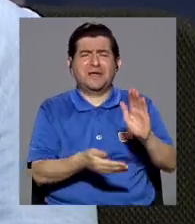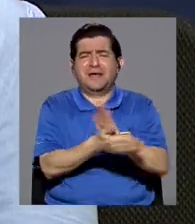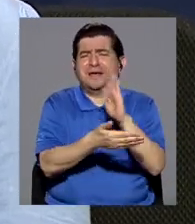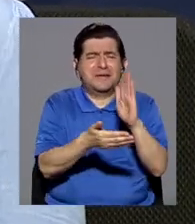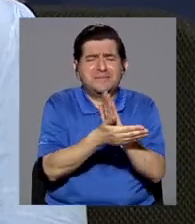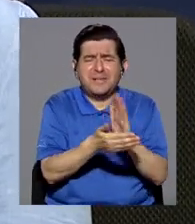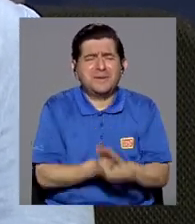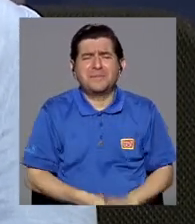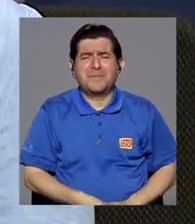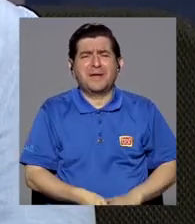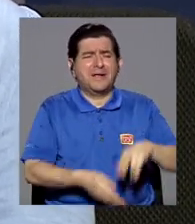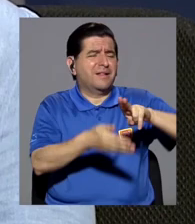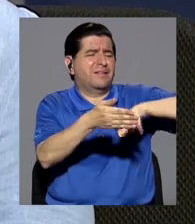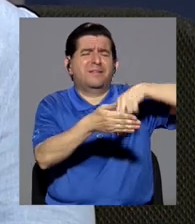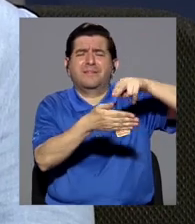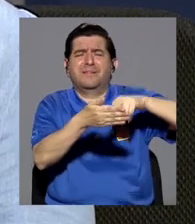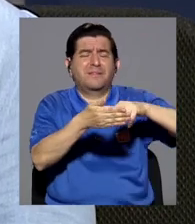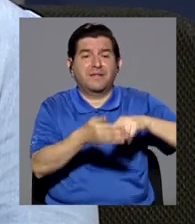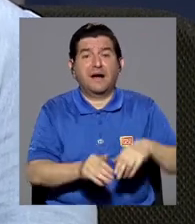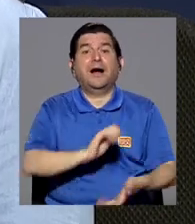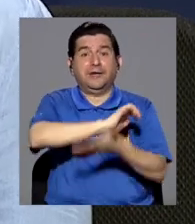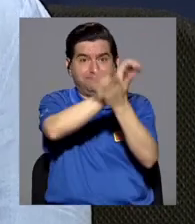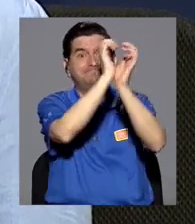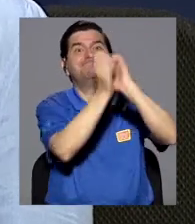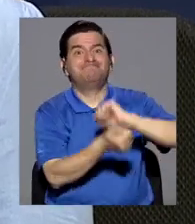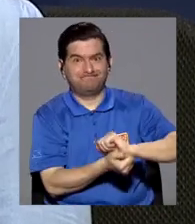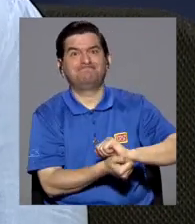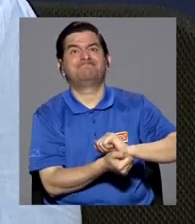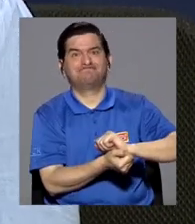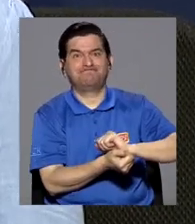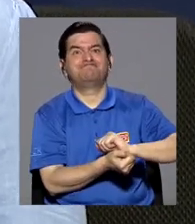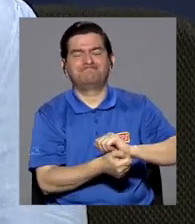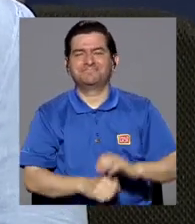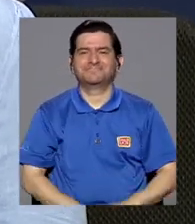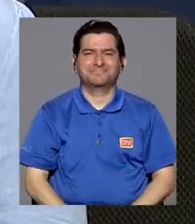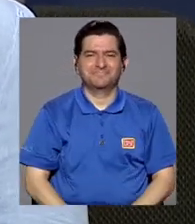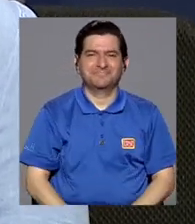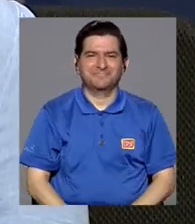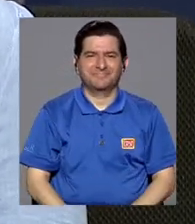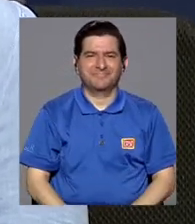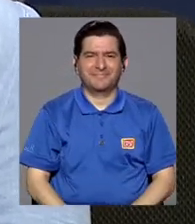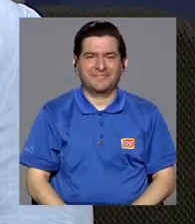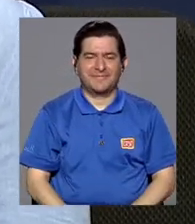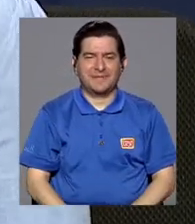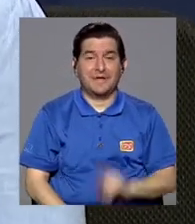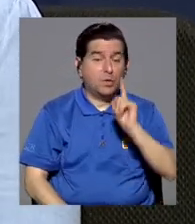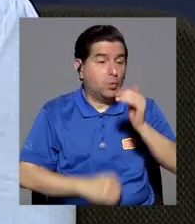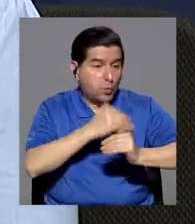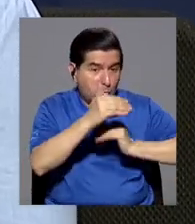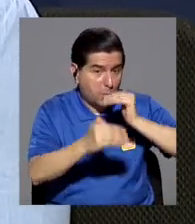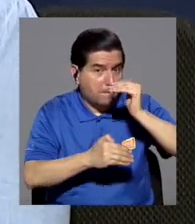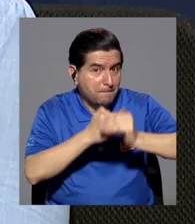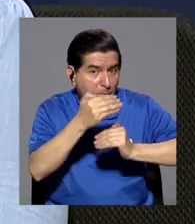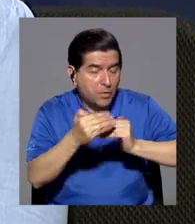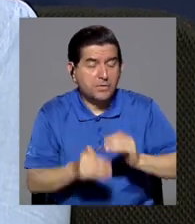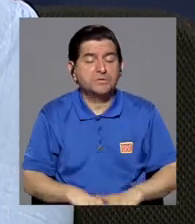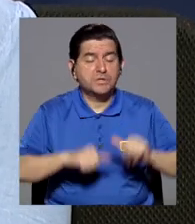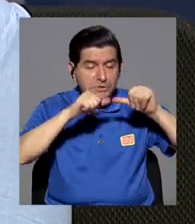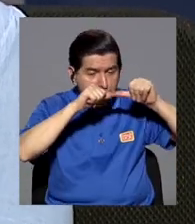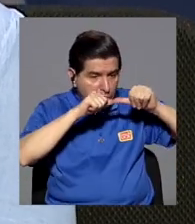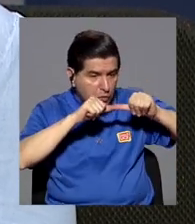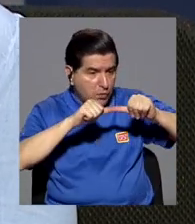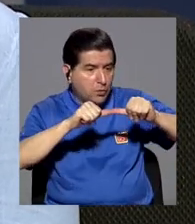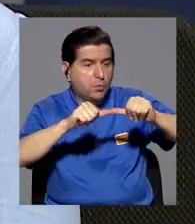hojas entonces si es un cambio ahora si si si hay un proceso digamos